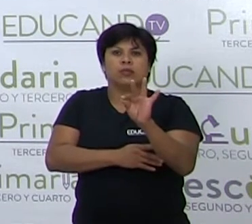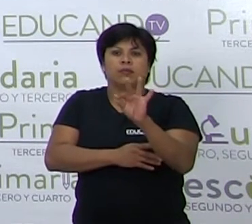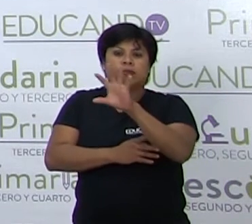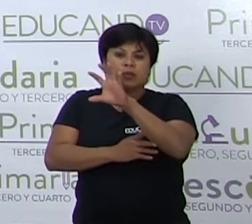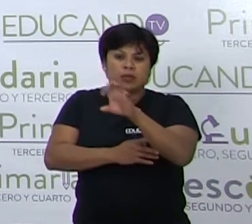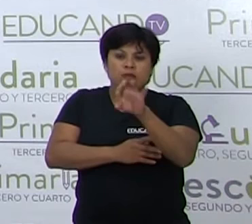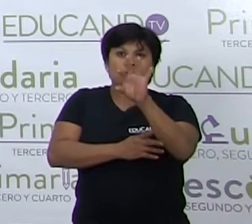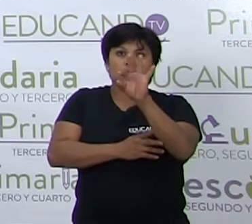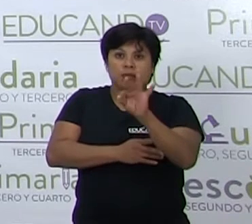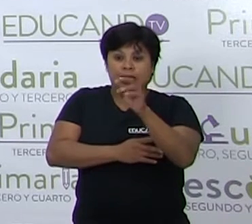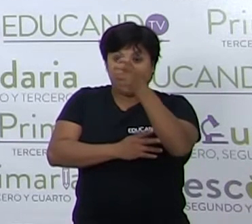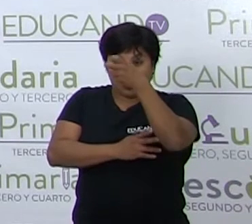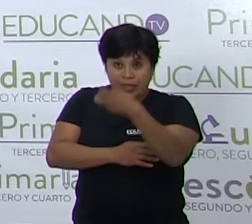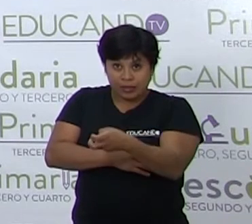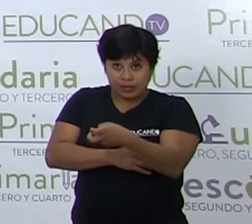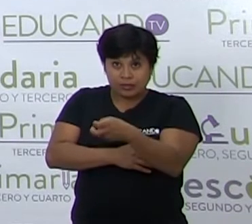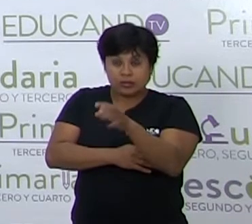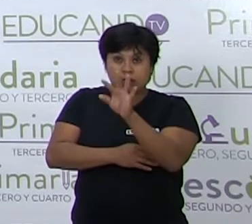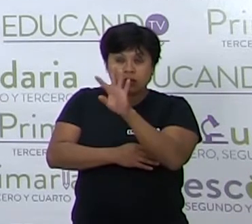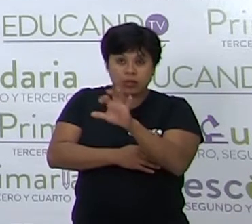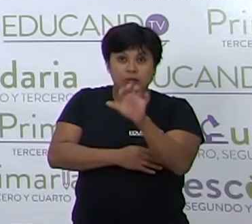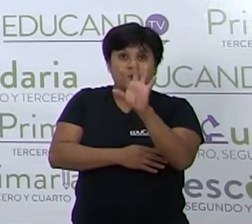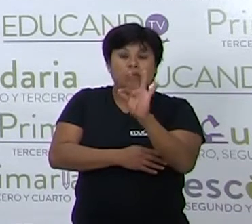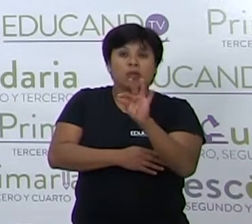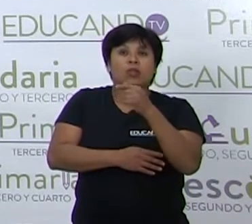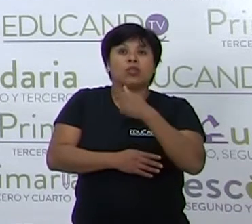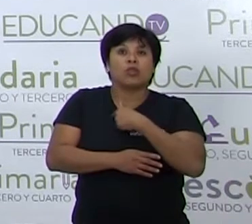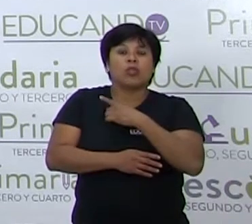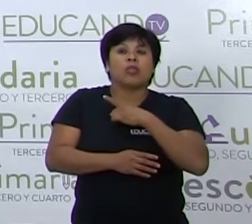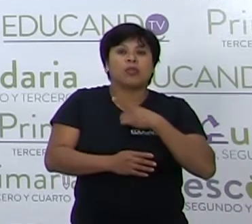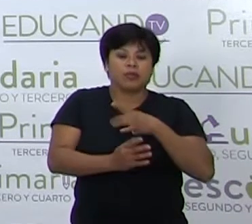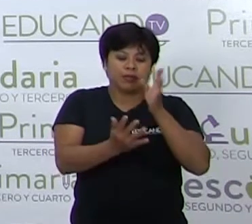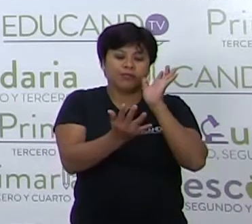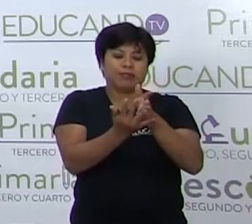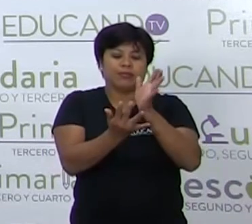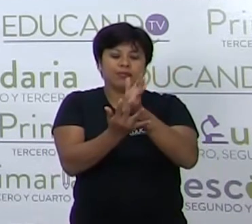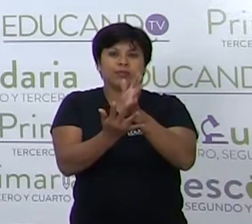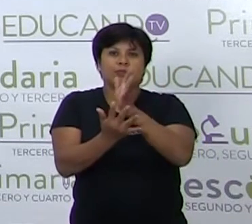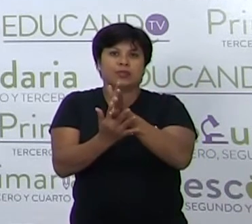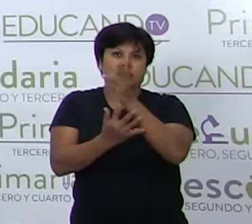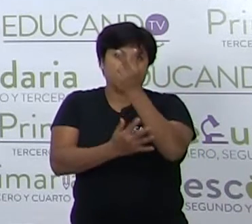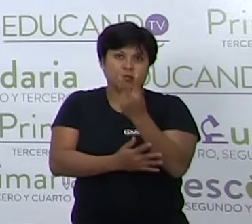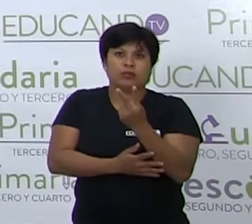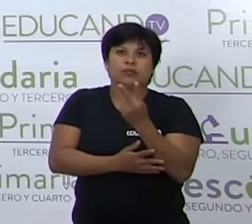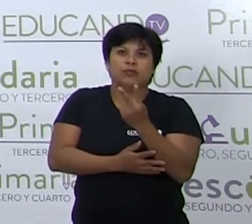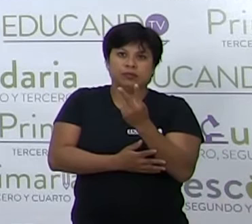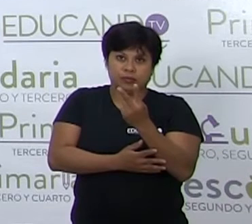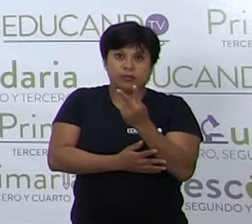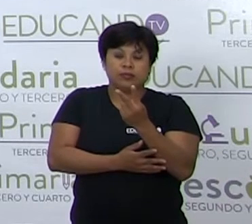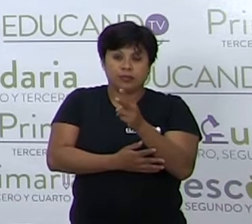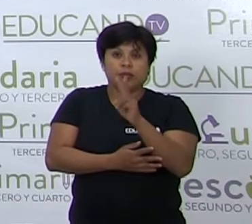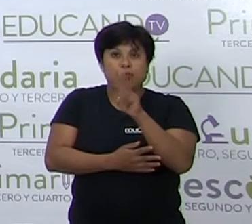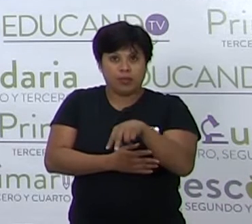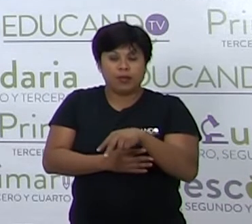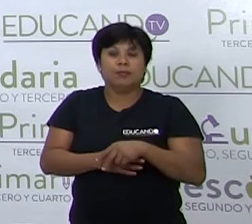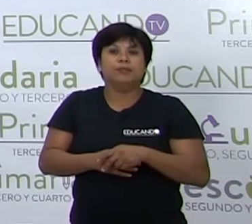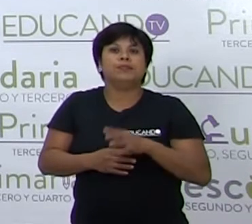540. Estos 540 yo los tengo que repartir entre estos dos, ¿verdad? Entonces observa